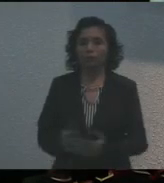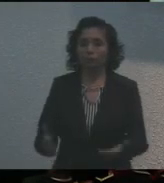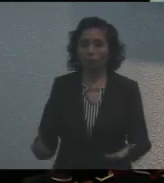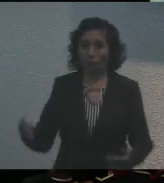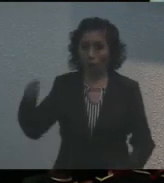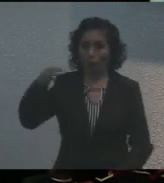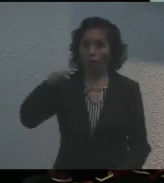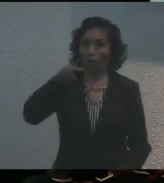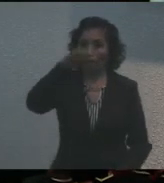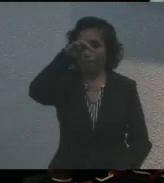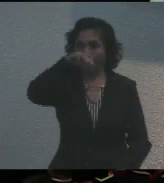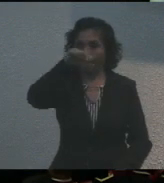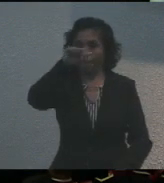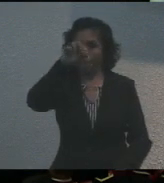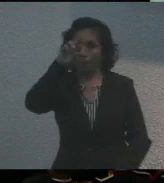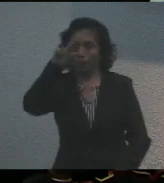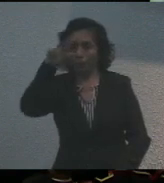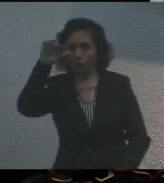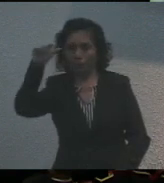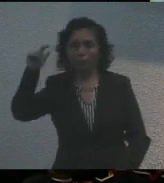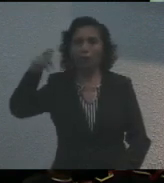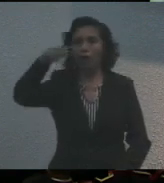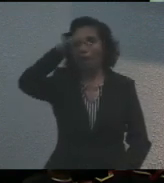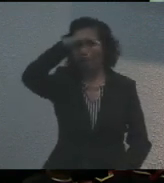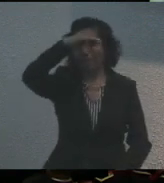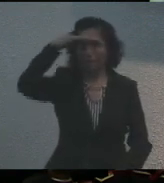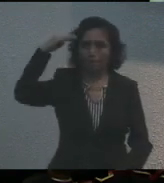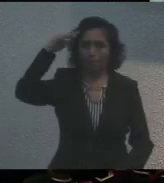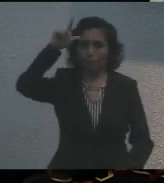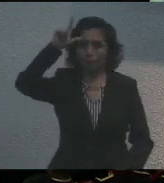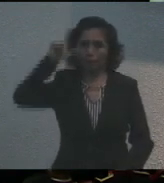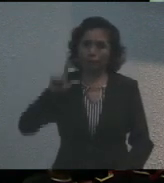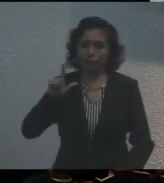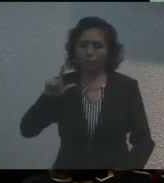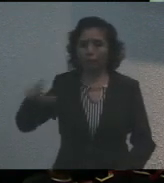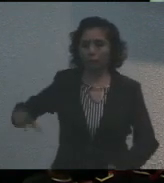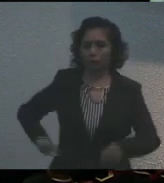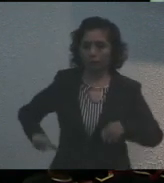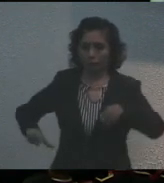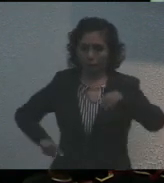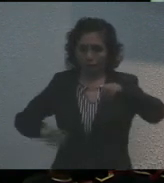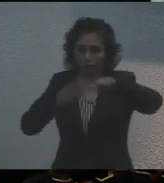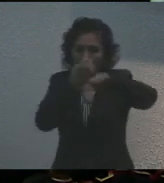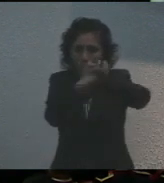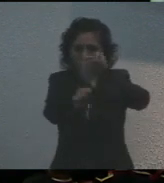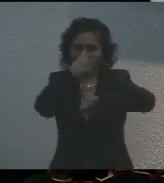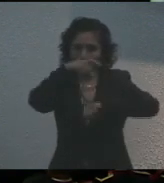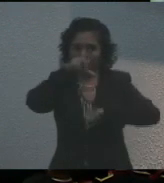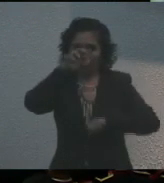Licenciada María Elena Lezama Espinosa, gobernadora constitucional del Estado de Quintana Roo.